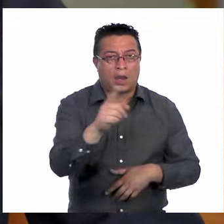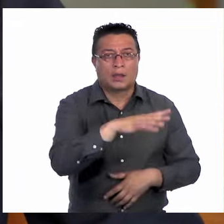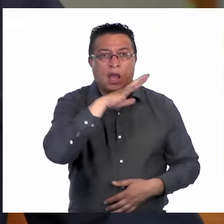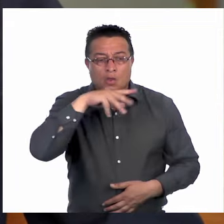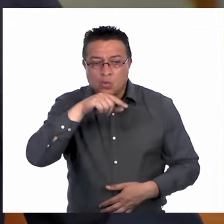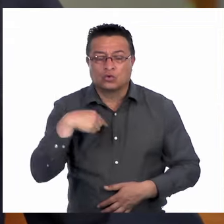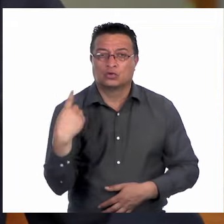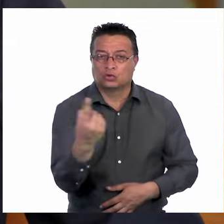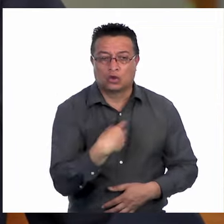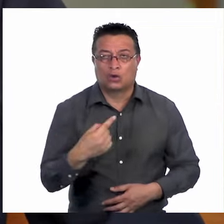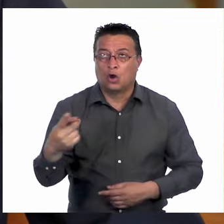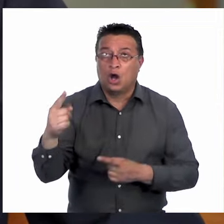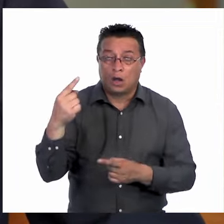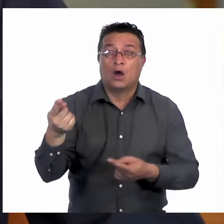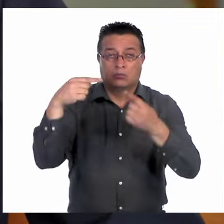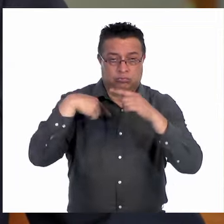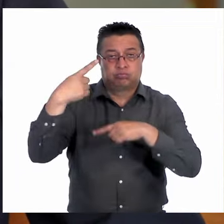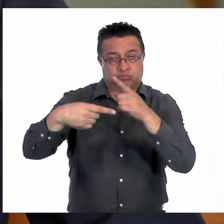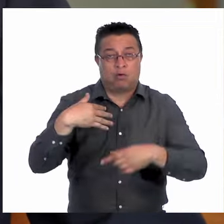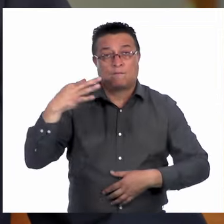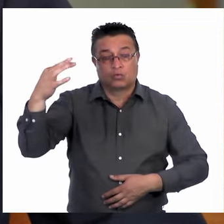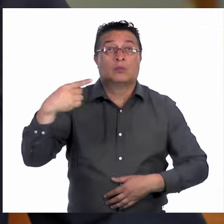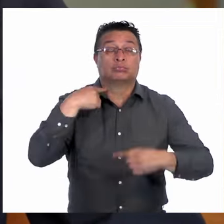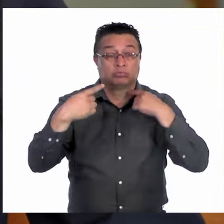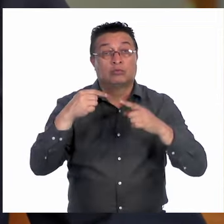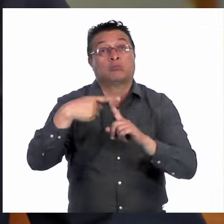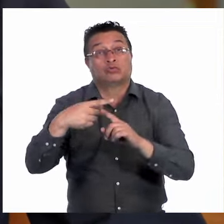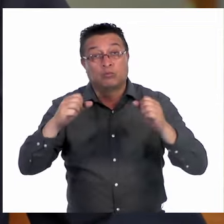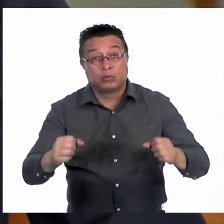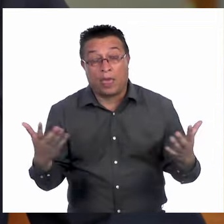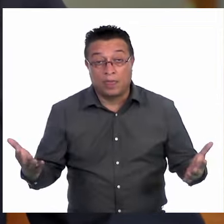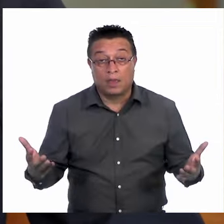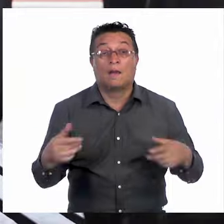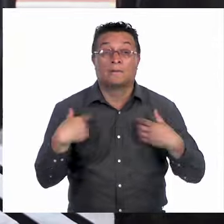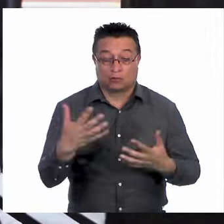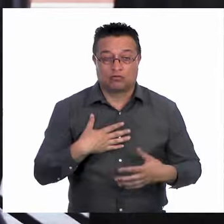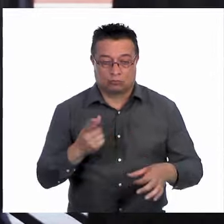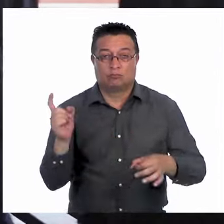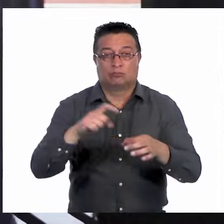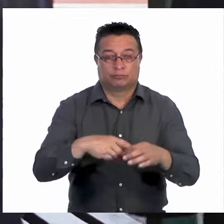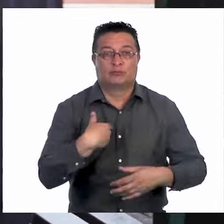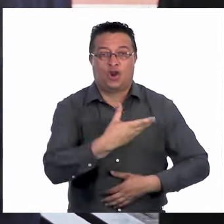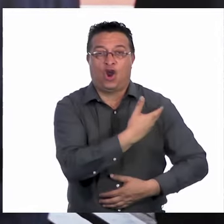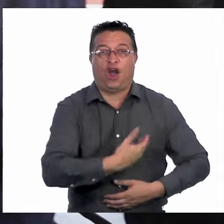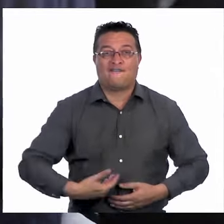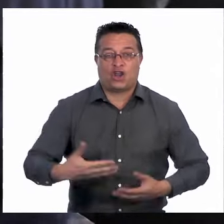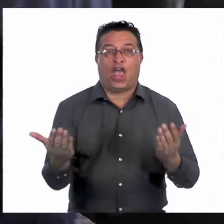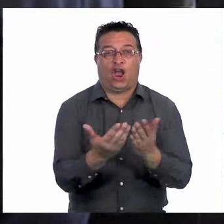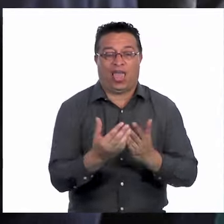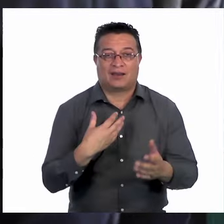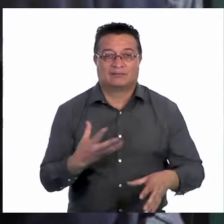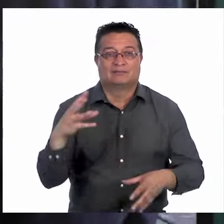le afecta a un adulto, a nosotros también nos va a afectar en algún momento, entonces es importante que nosotros también participemos en esto. Bueno, yo fui parte del gobierno escolar de mi